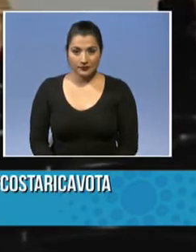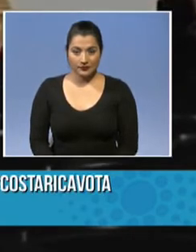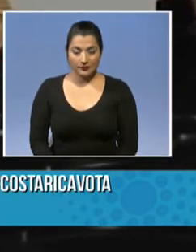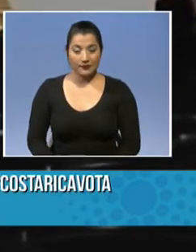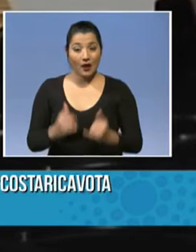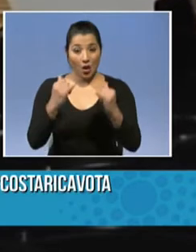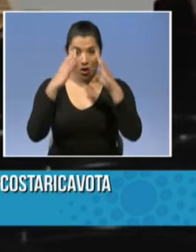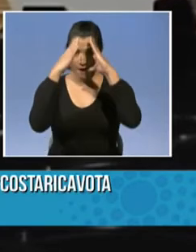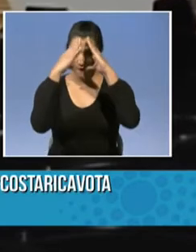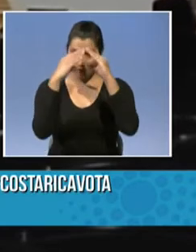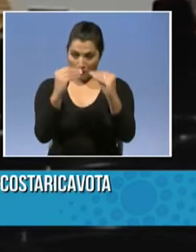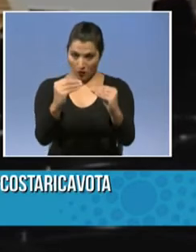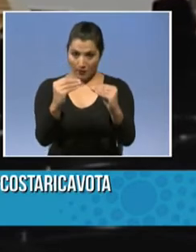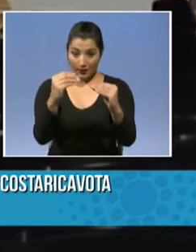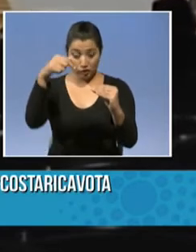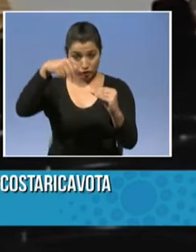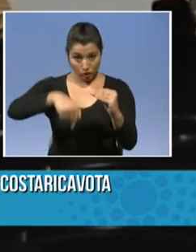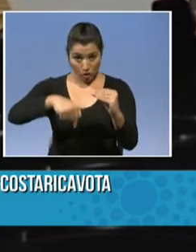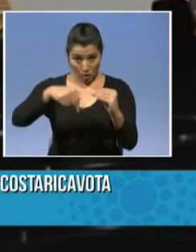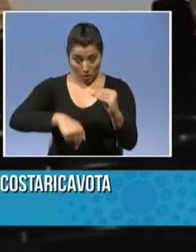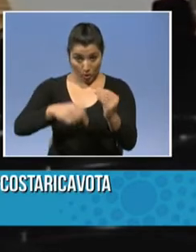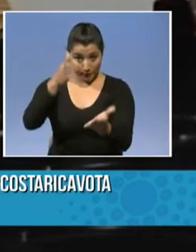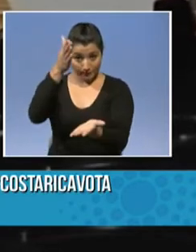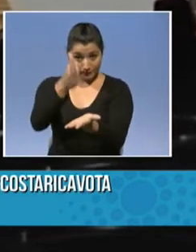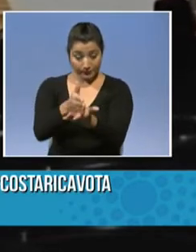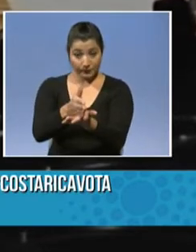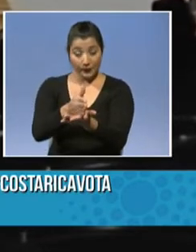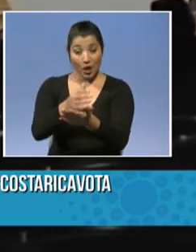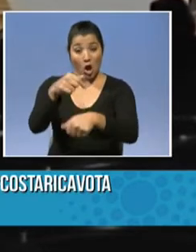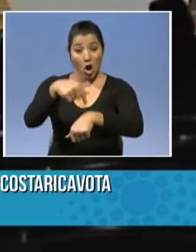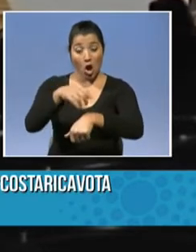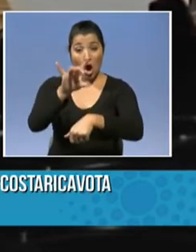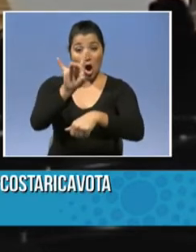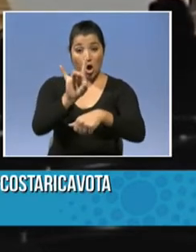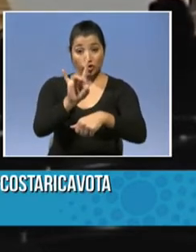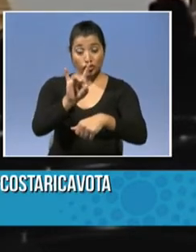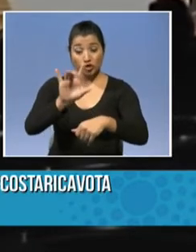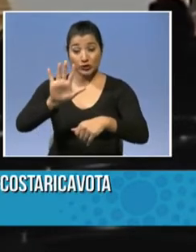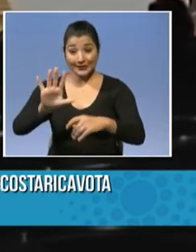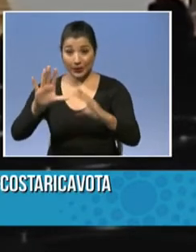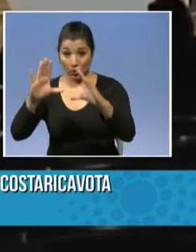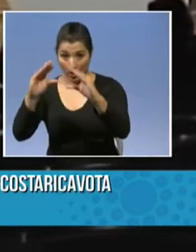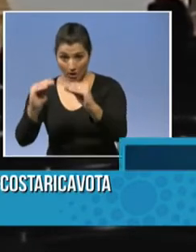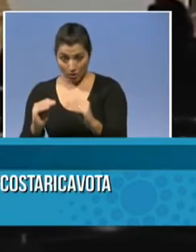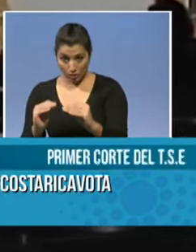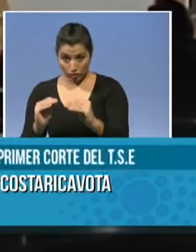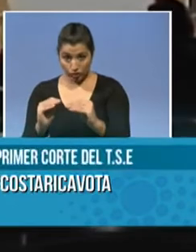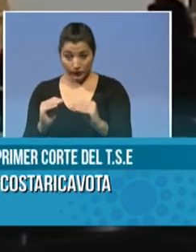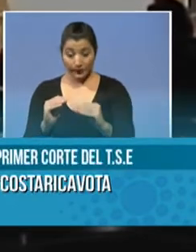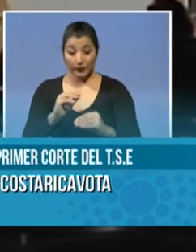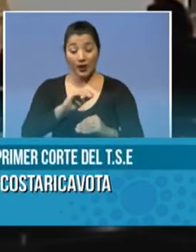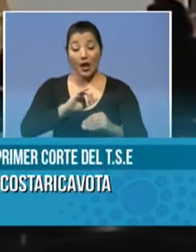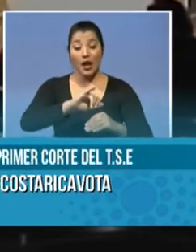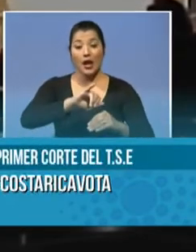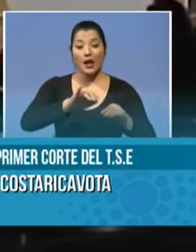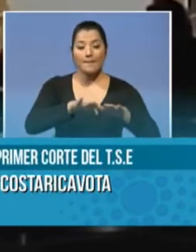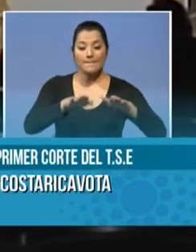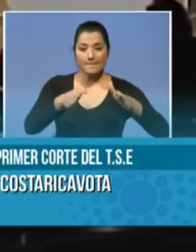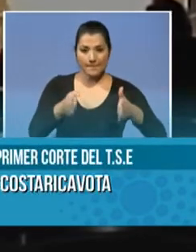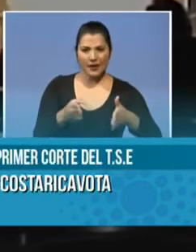Corte generado hoy a las 8:05, juntas